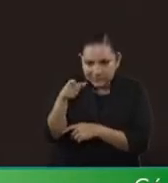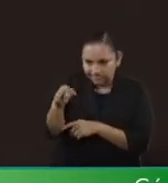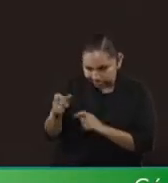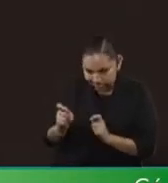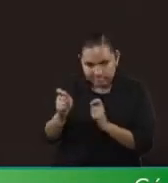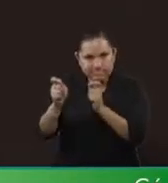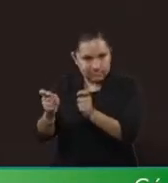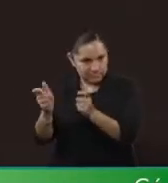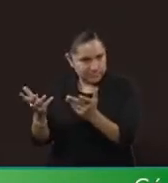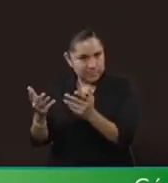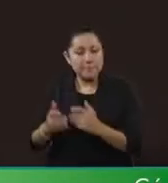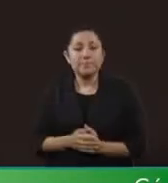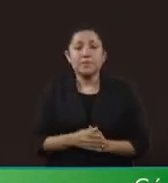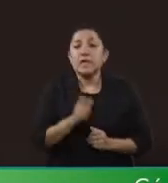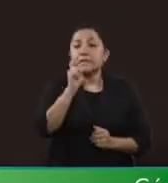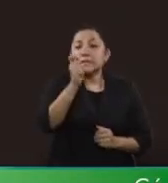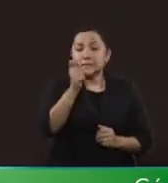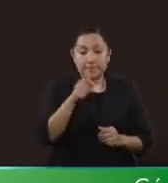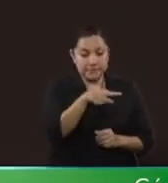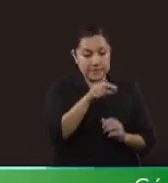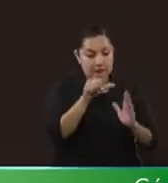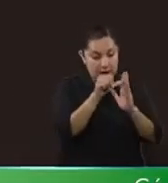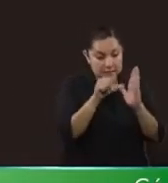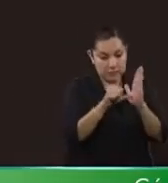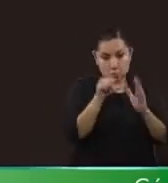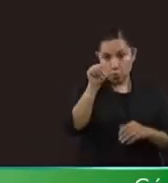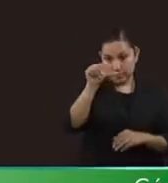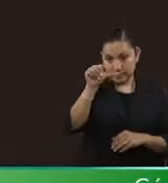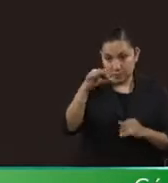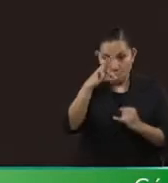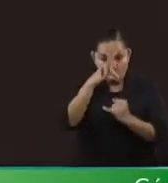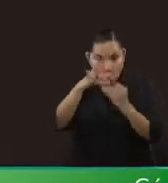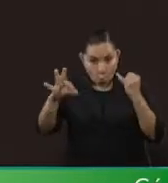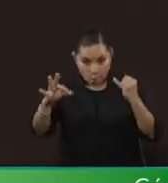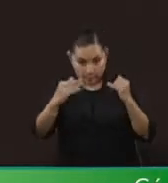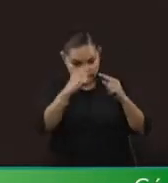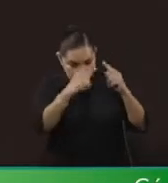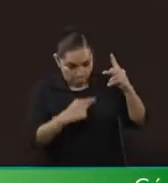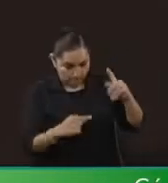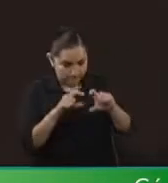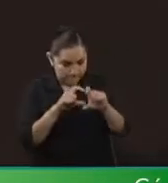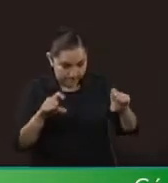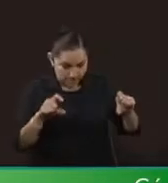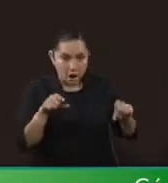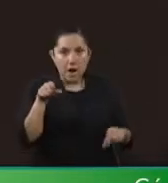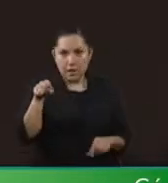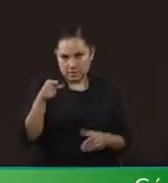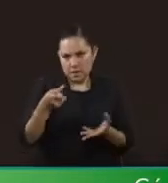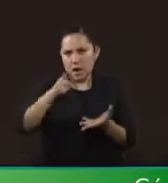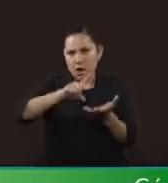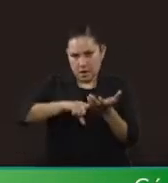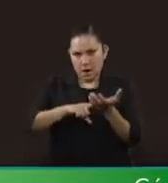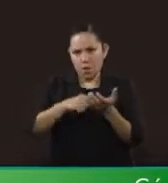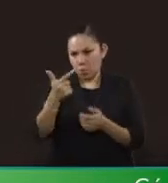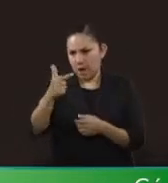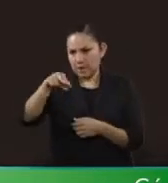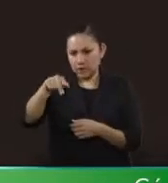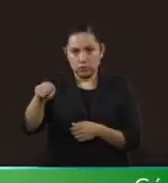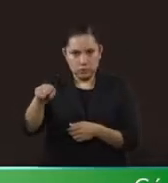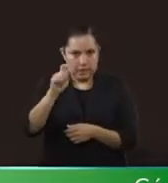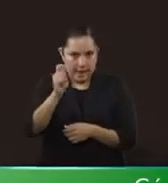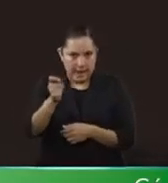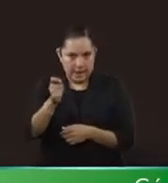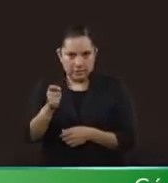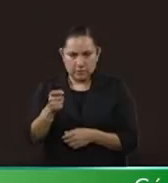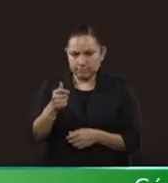párrafo del artículo 16 se excluya a la Guardia Nacional como parte de la Fuerza Armada Permanente y que se le prohíbe en